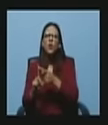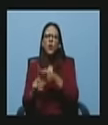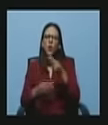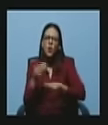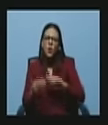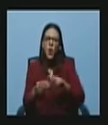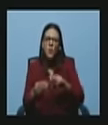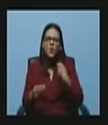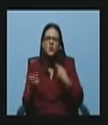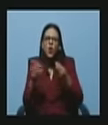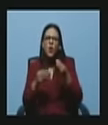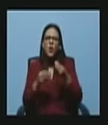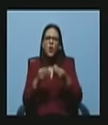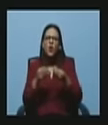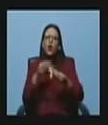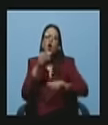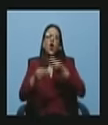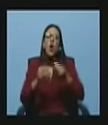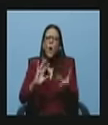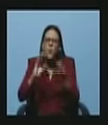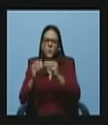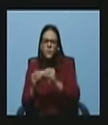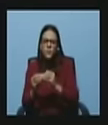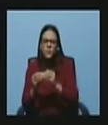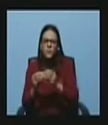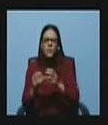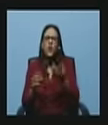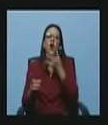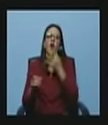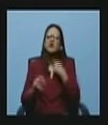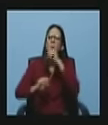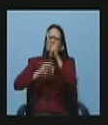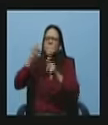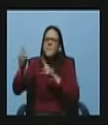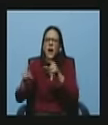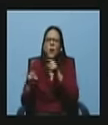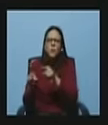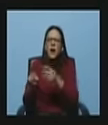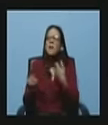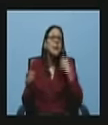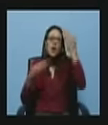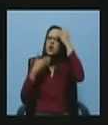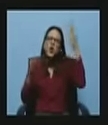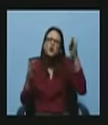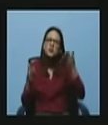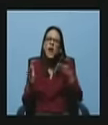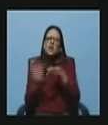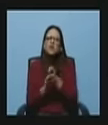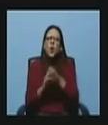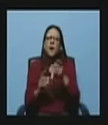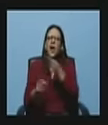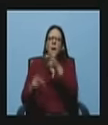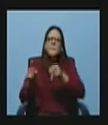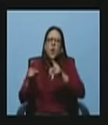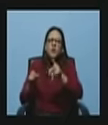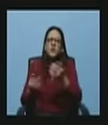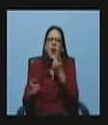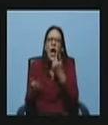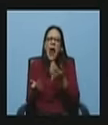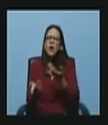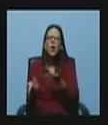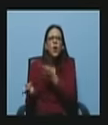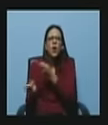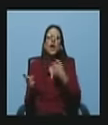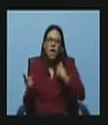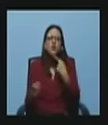¿Y qué forma? ¿Cómo nos paraba desde el punto de vista financiero? No sé si era desde el esquema de la posibilidad del misceláneo, como le